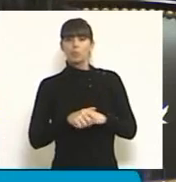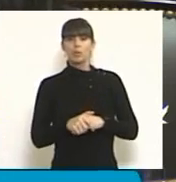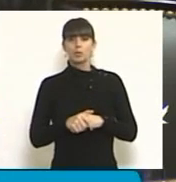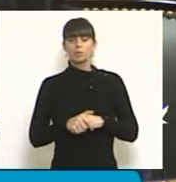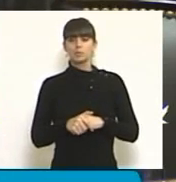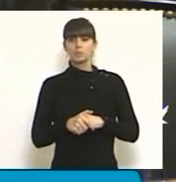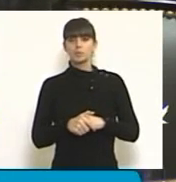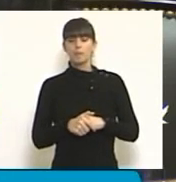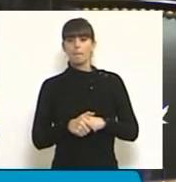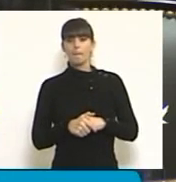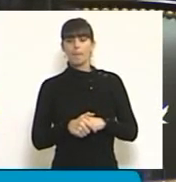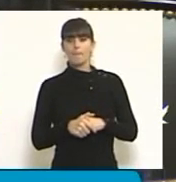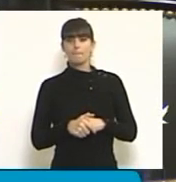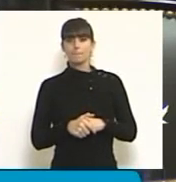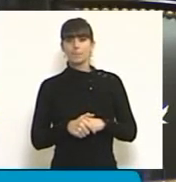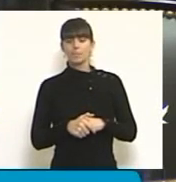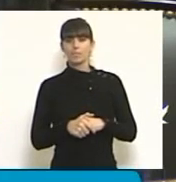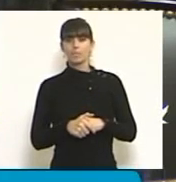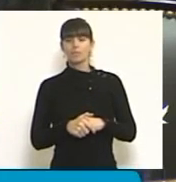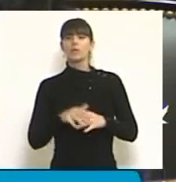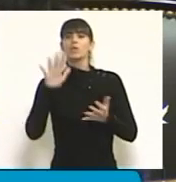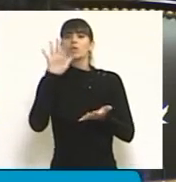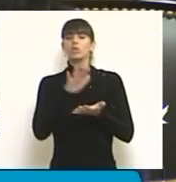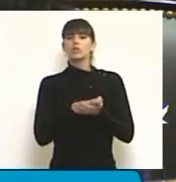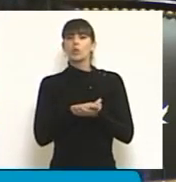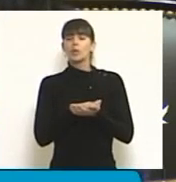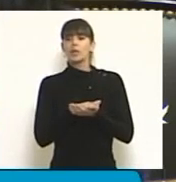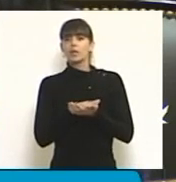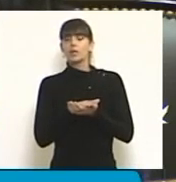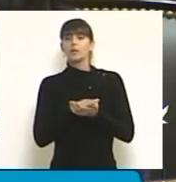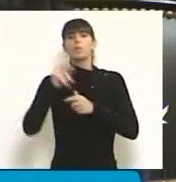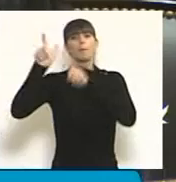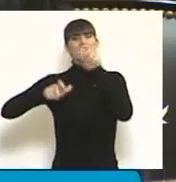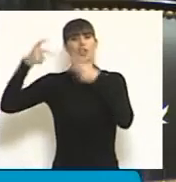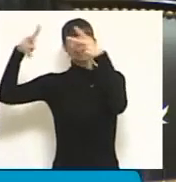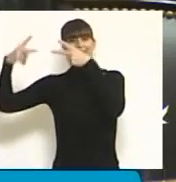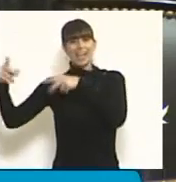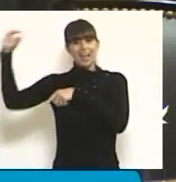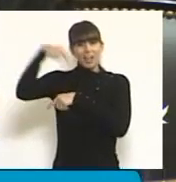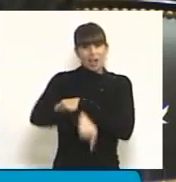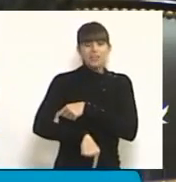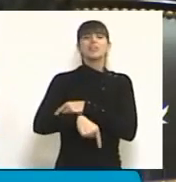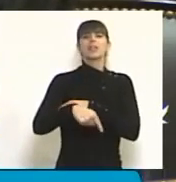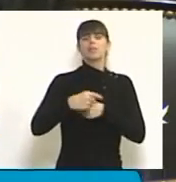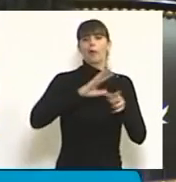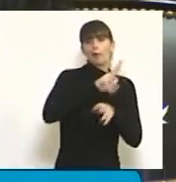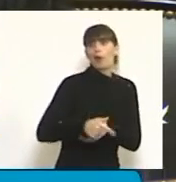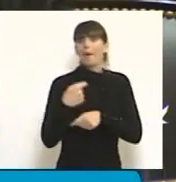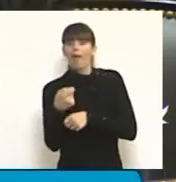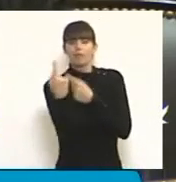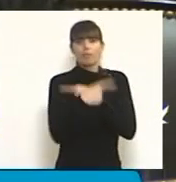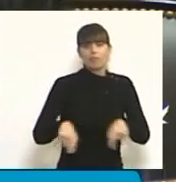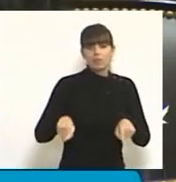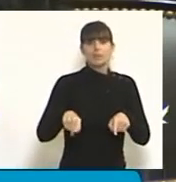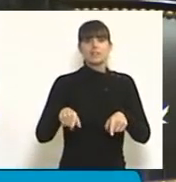inocultablemente discriminatoria en el caso de los delitos cometidos por extranjeros. También el hecho